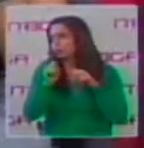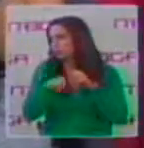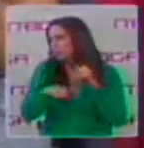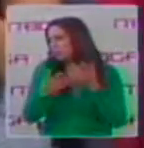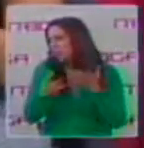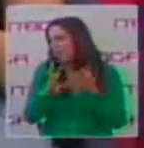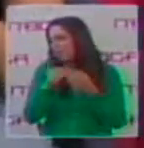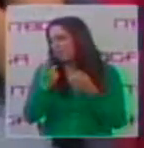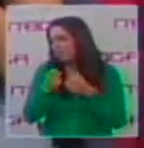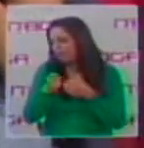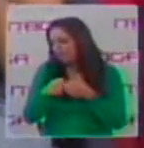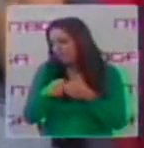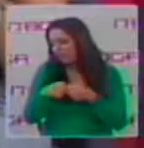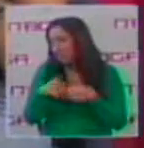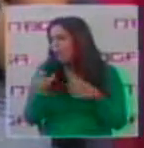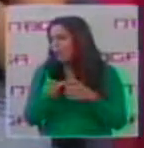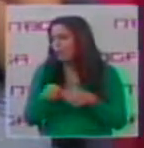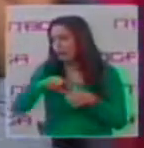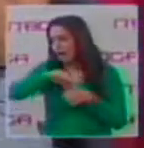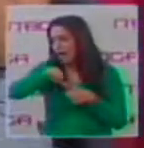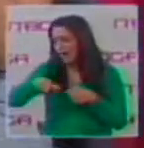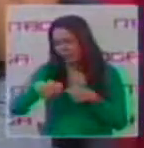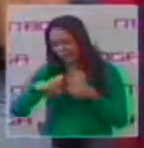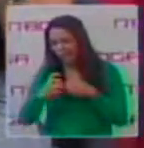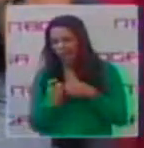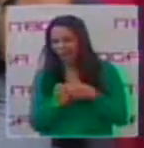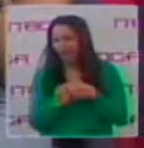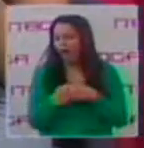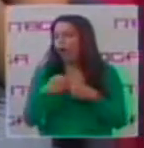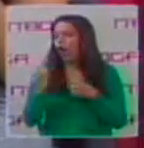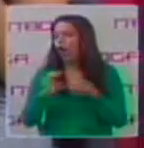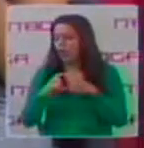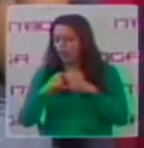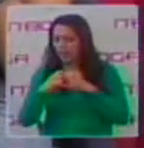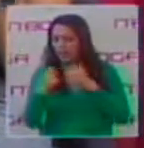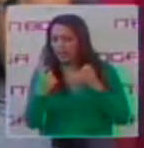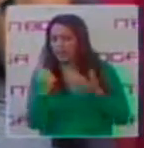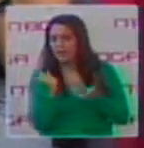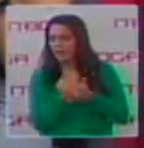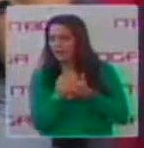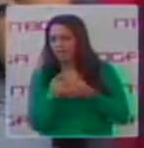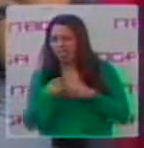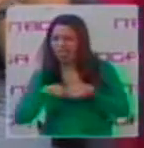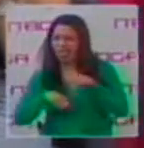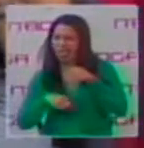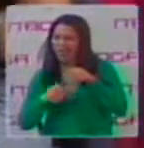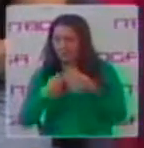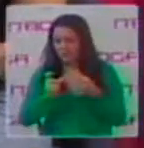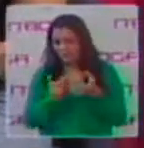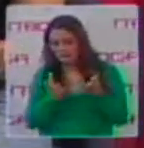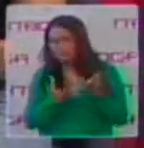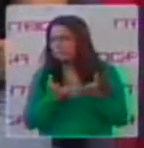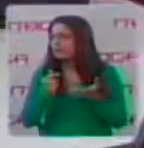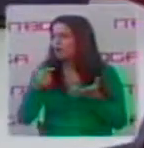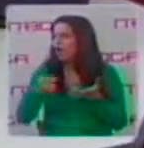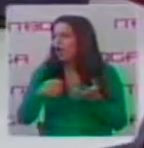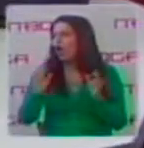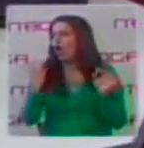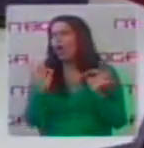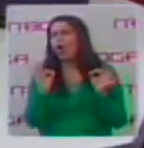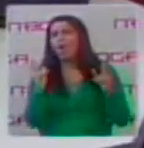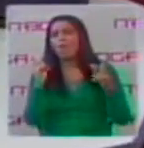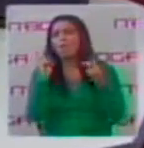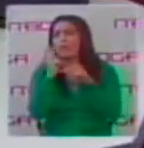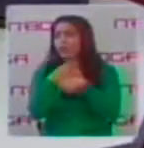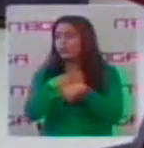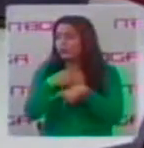fue golpeada o una lata o la etiqueta ya no se ve en buen estado, o productos que están